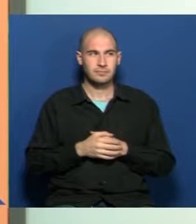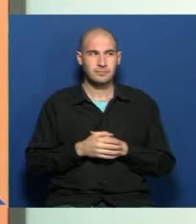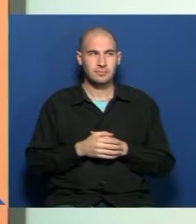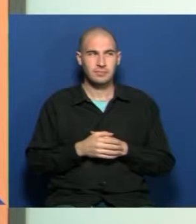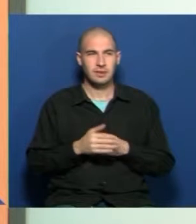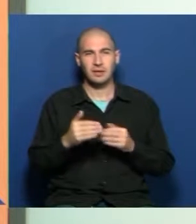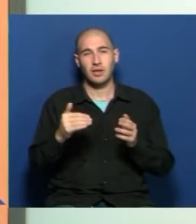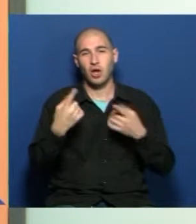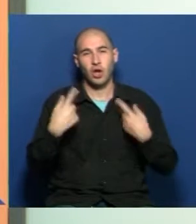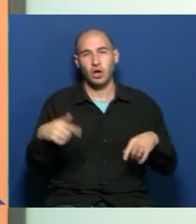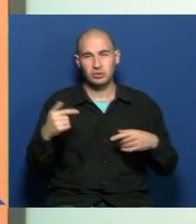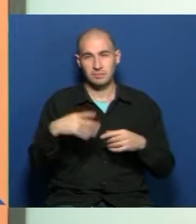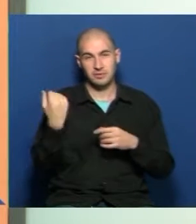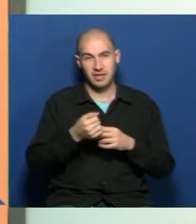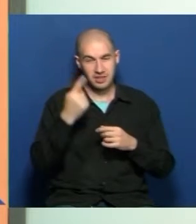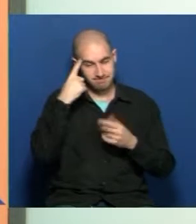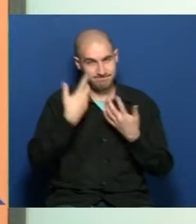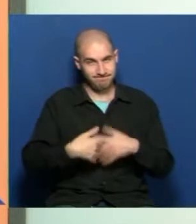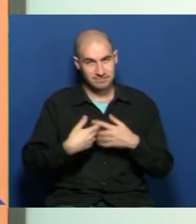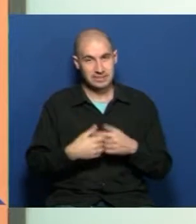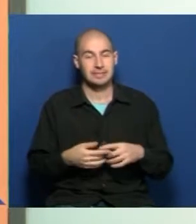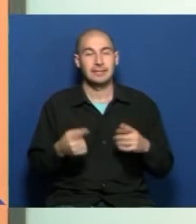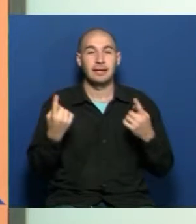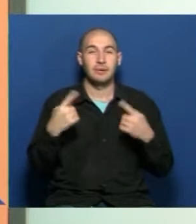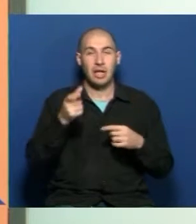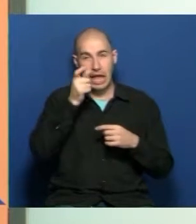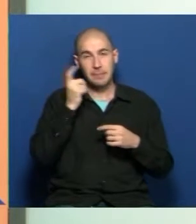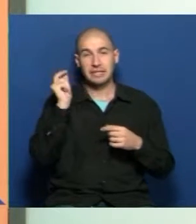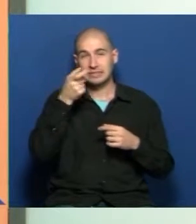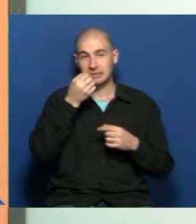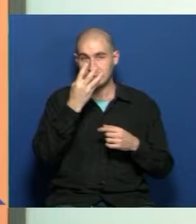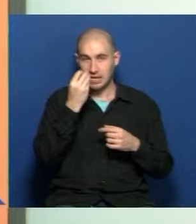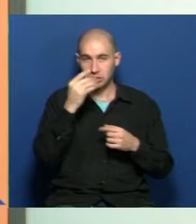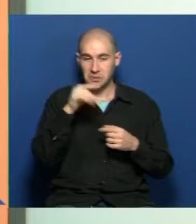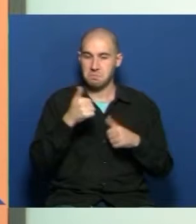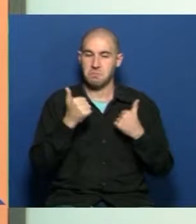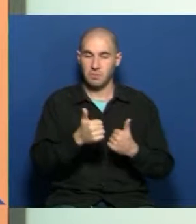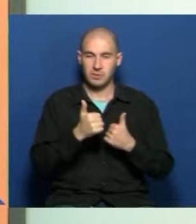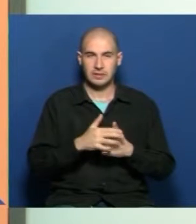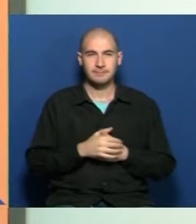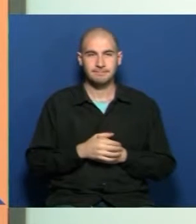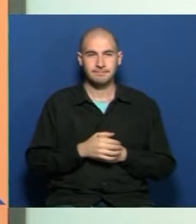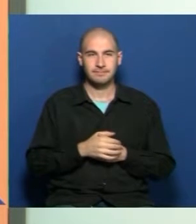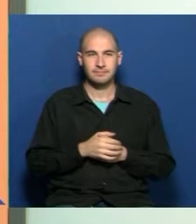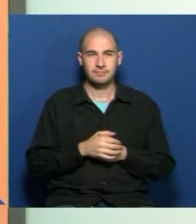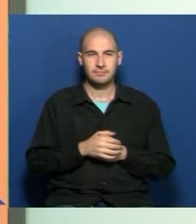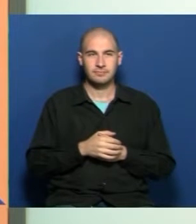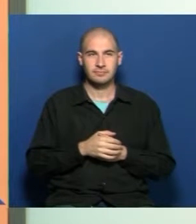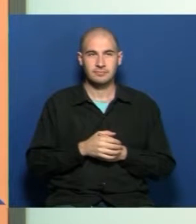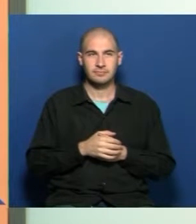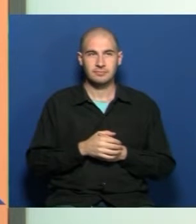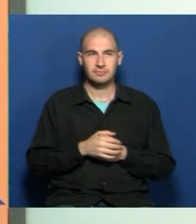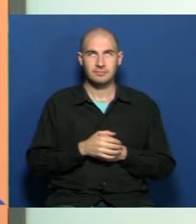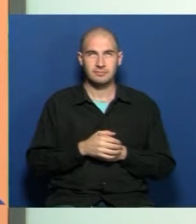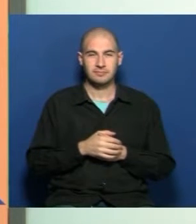Por supuesto que es un elemento a considerar. Ahora, la experiencia de Santa Rosa es muy buena y la verdad